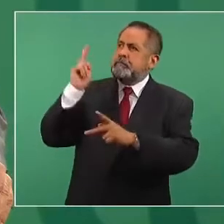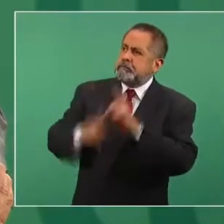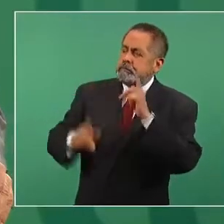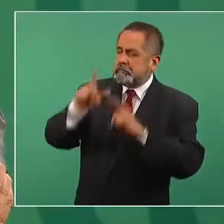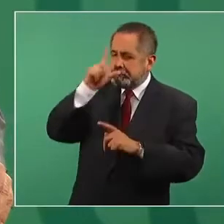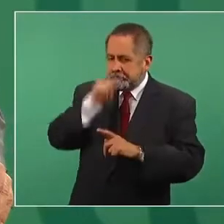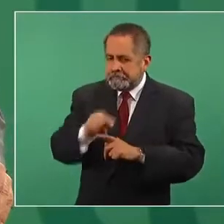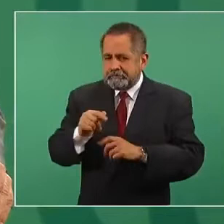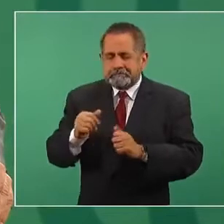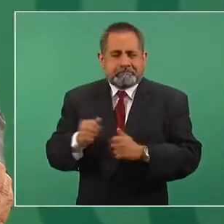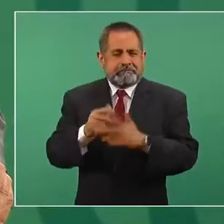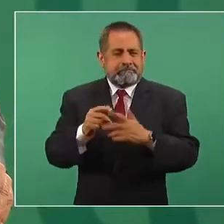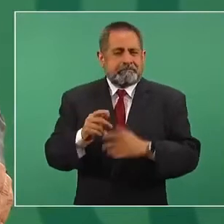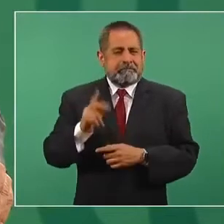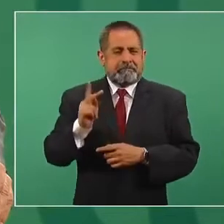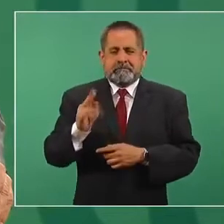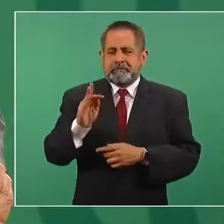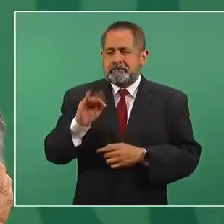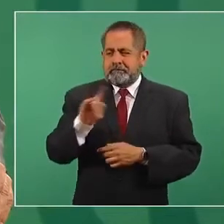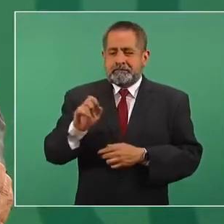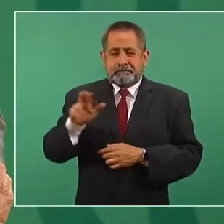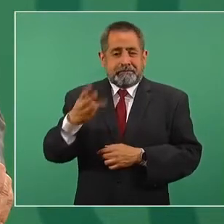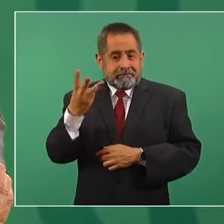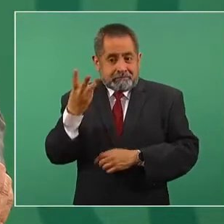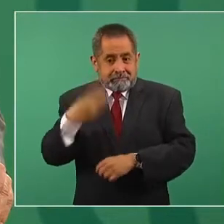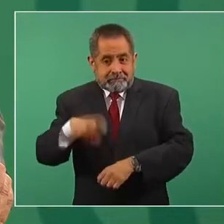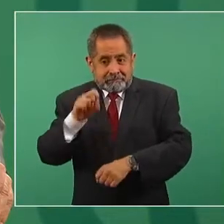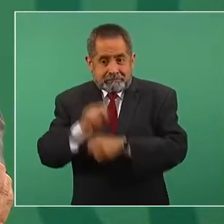entregas de Pfizer 3 semanas.